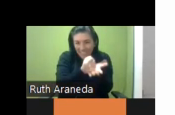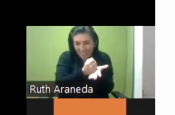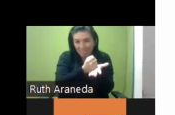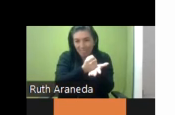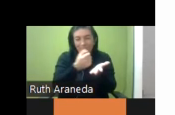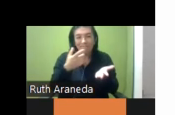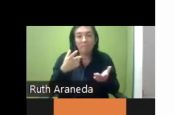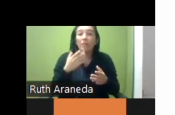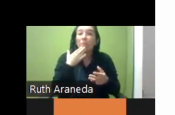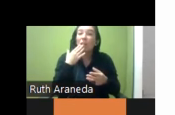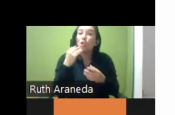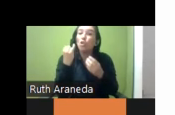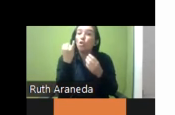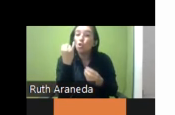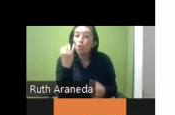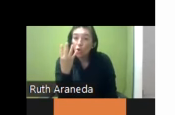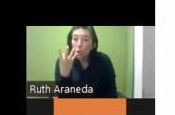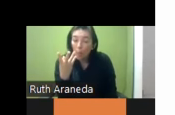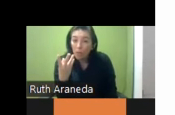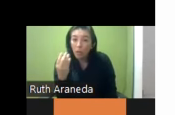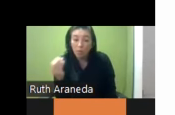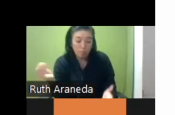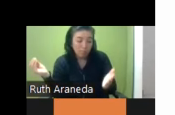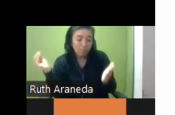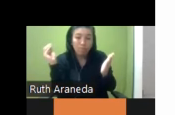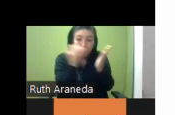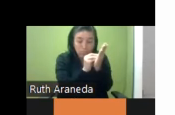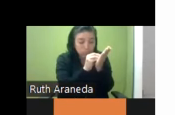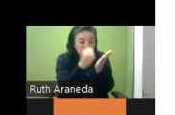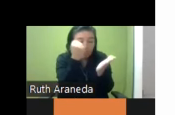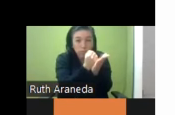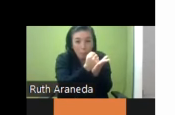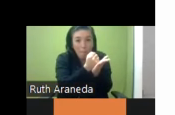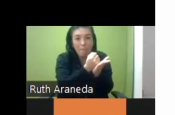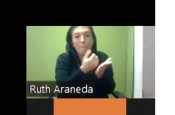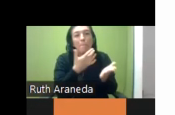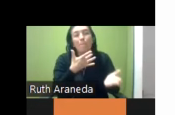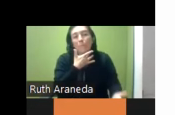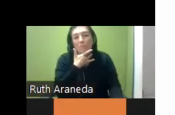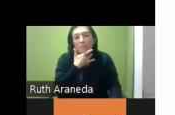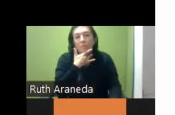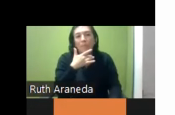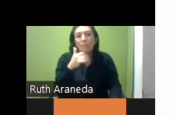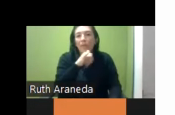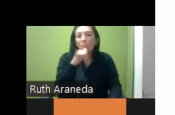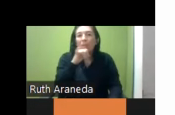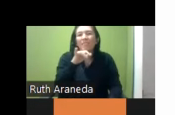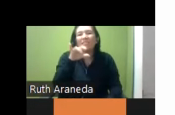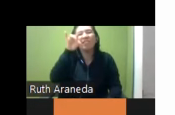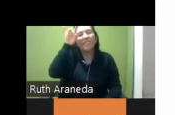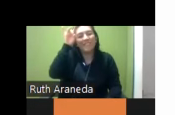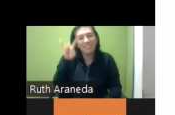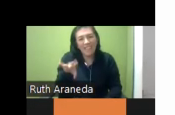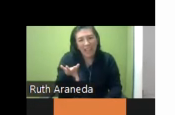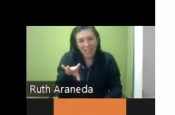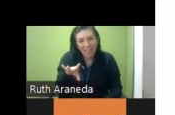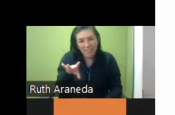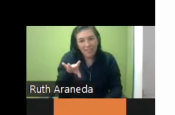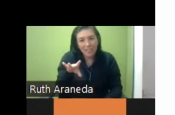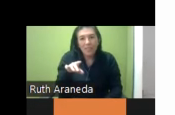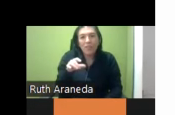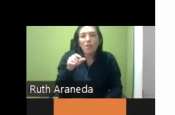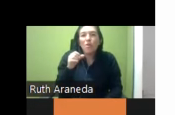el número de registro, aplicarlo a la pieza, porque de esa manera podemos saber exactamente a